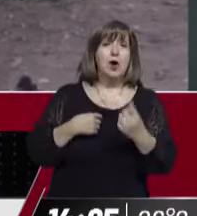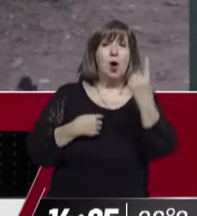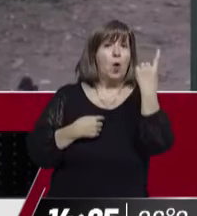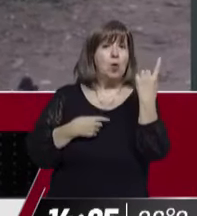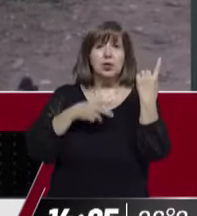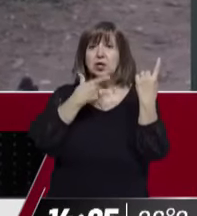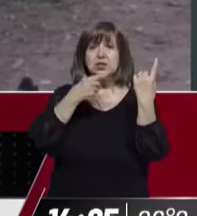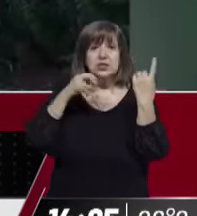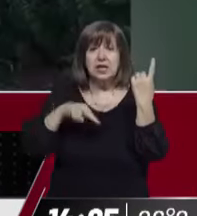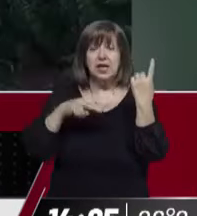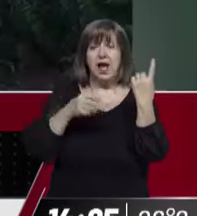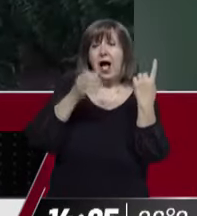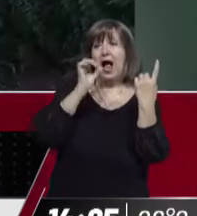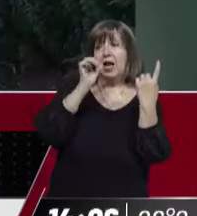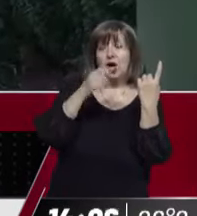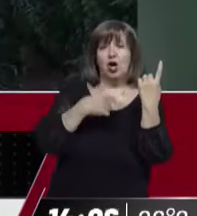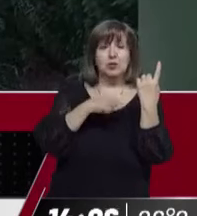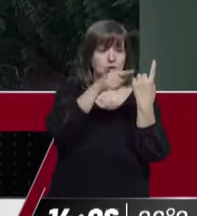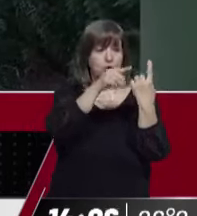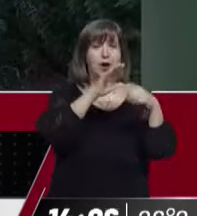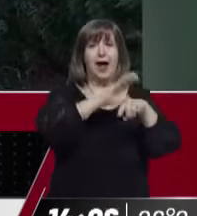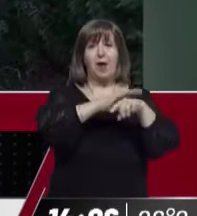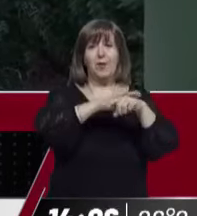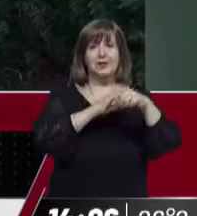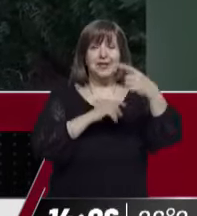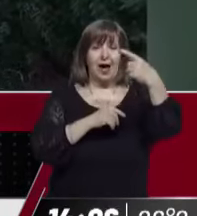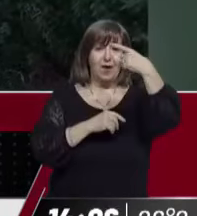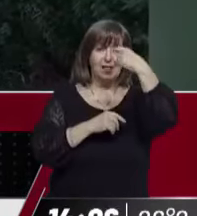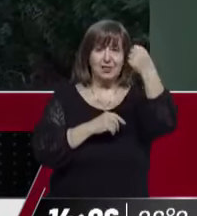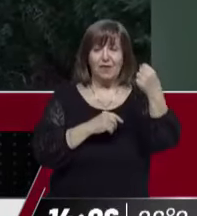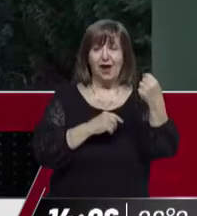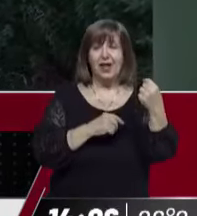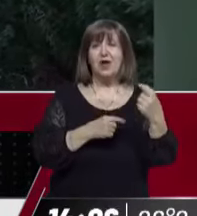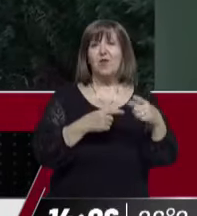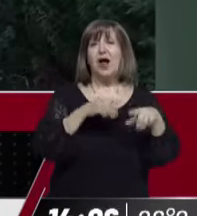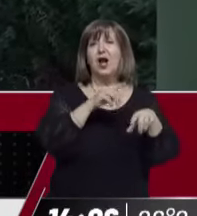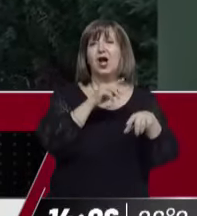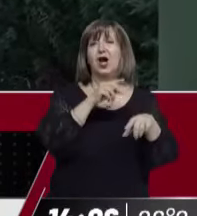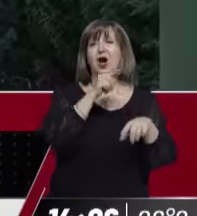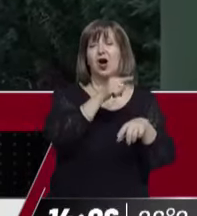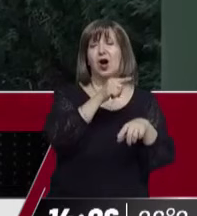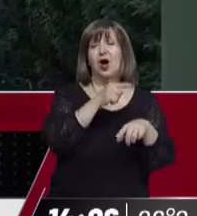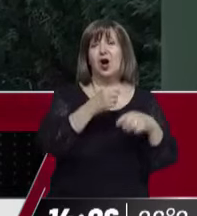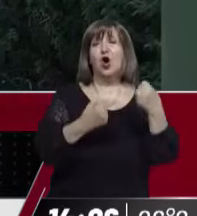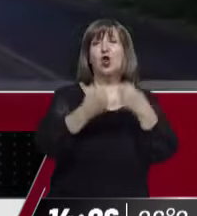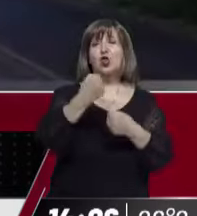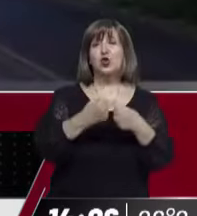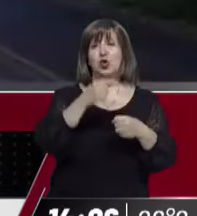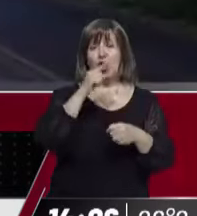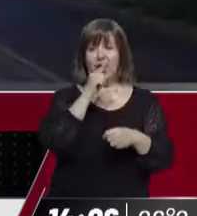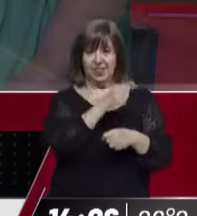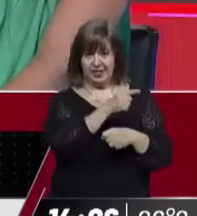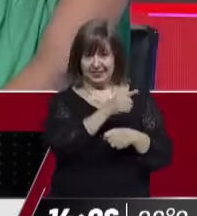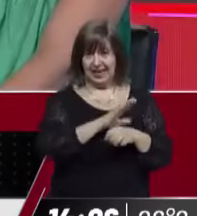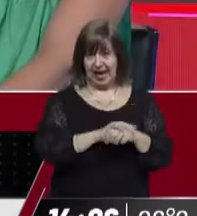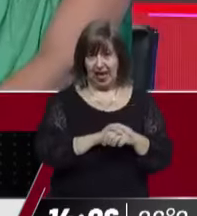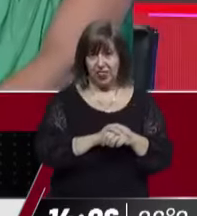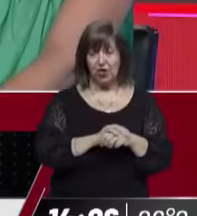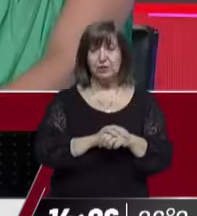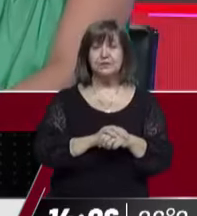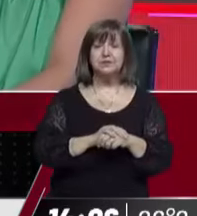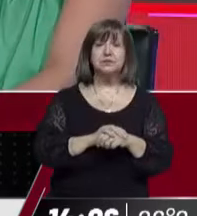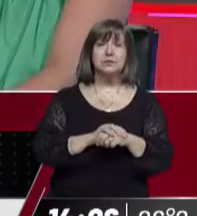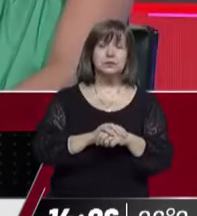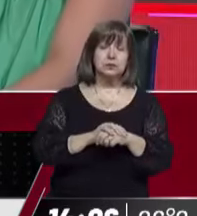conductor asignado, que también es lo que hoy día la provincia de Mendoza busca y realmente intenta implementar con fuerza. Sí, intentate Sergio, buscar la cantidad,